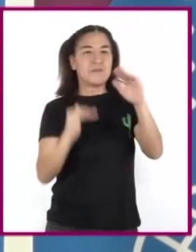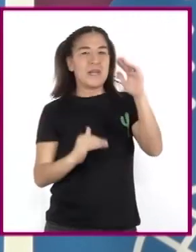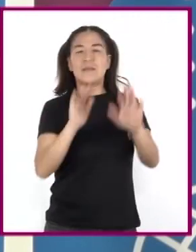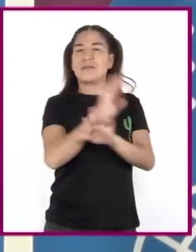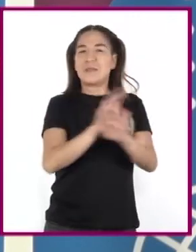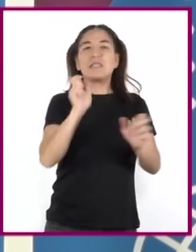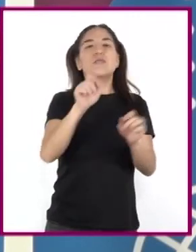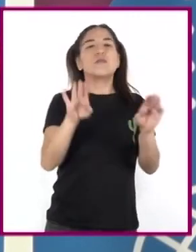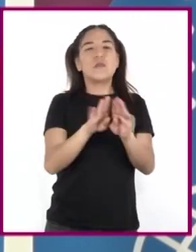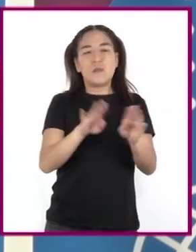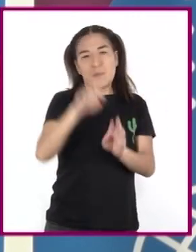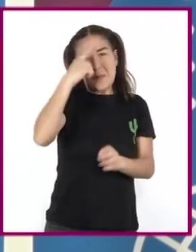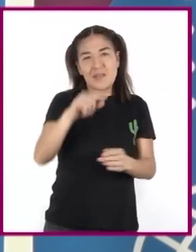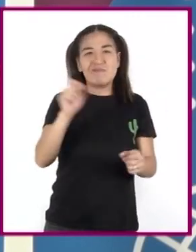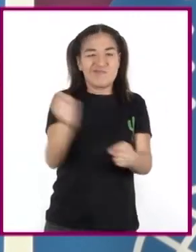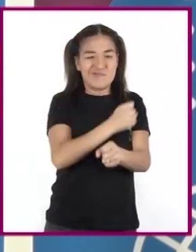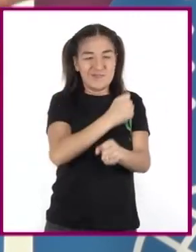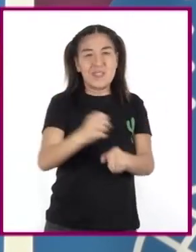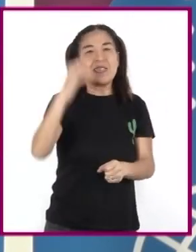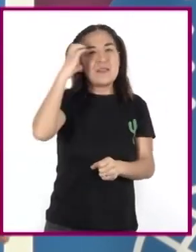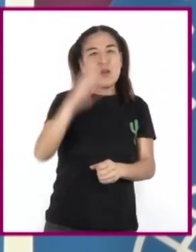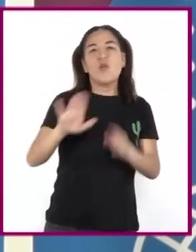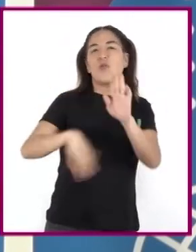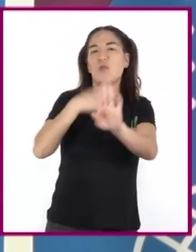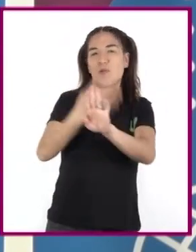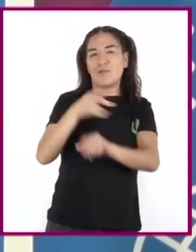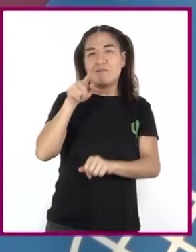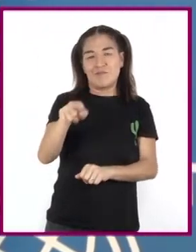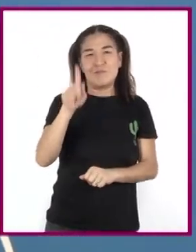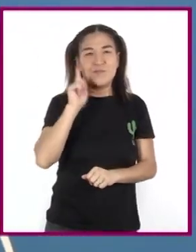legitiman o exacerban la violencia contra la mujer.